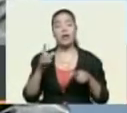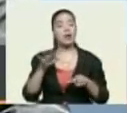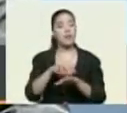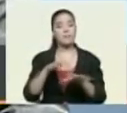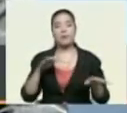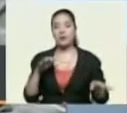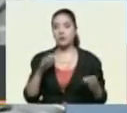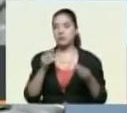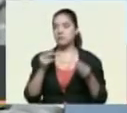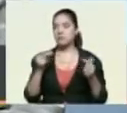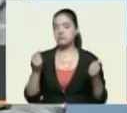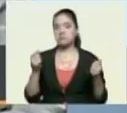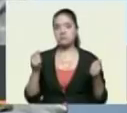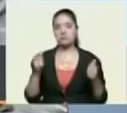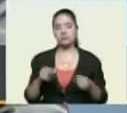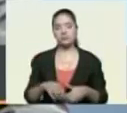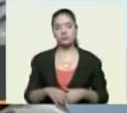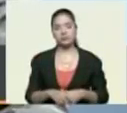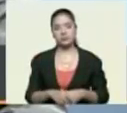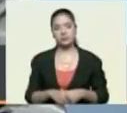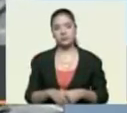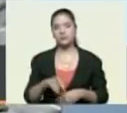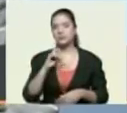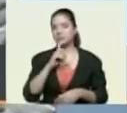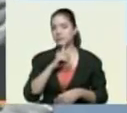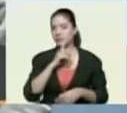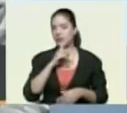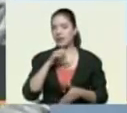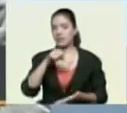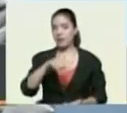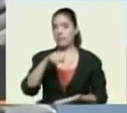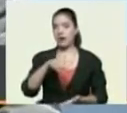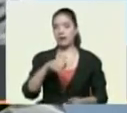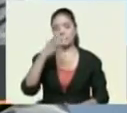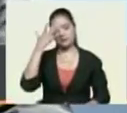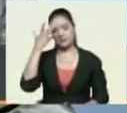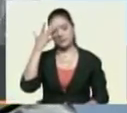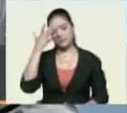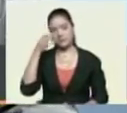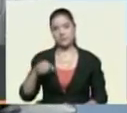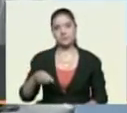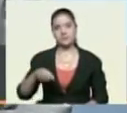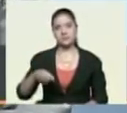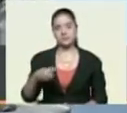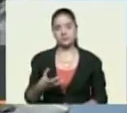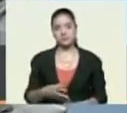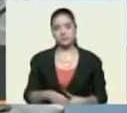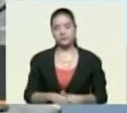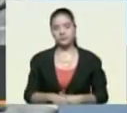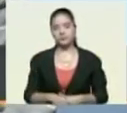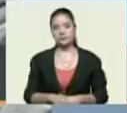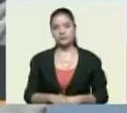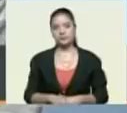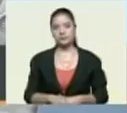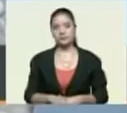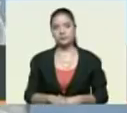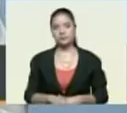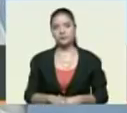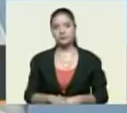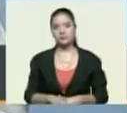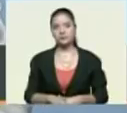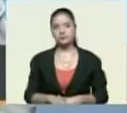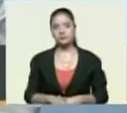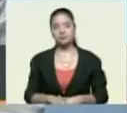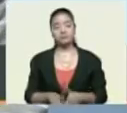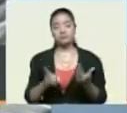mayoría, fantasmas, llamadas de maletín, de koala, de monedero, de no sé de qué, de billetera